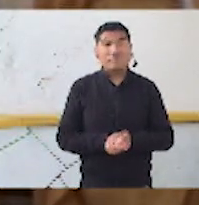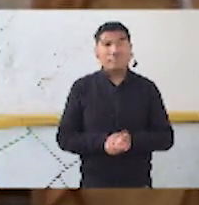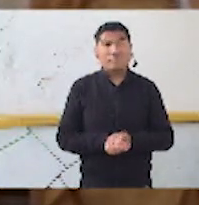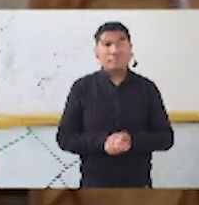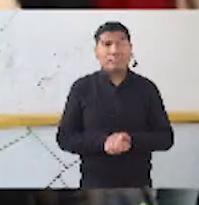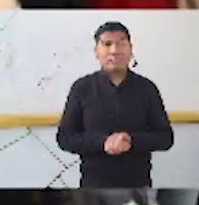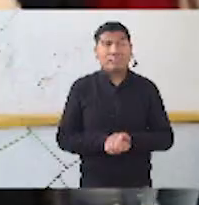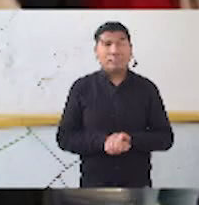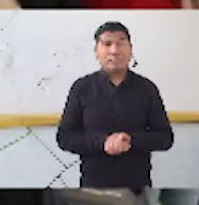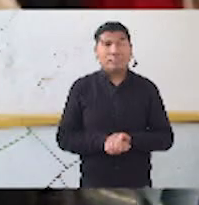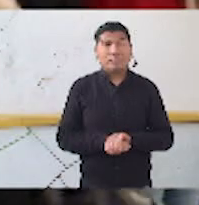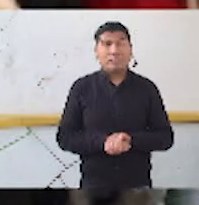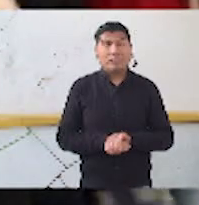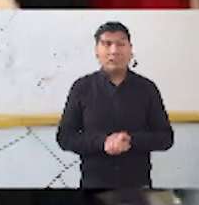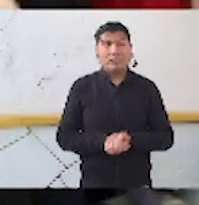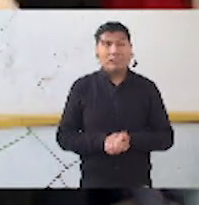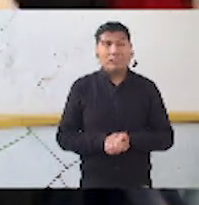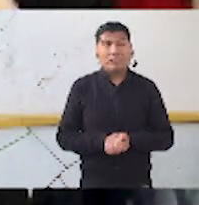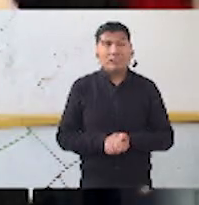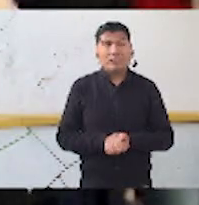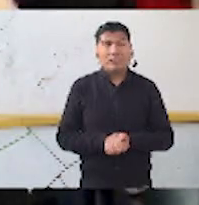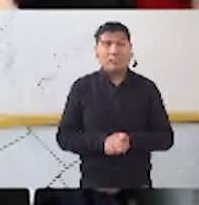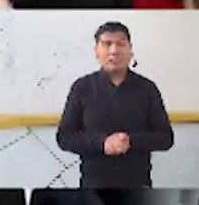Cuatro diáconos, por favor, aquí al frente.